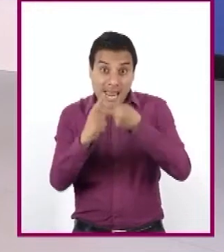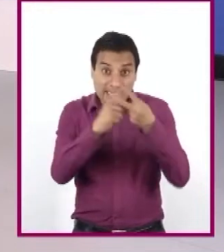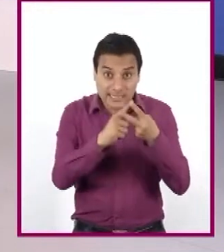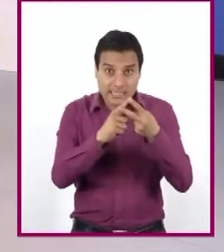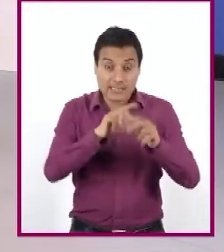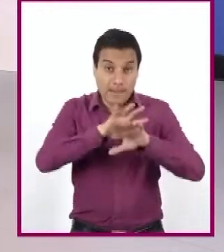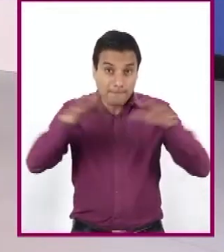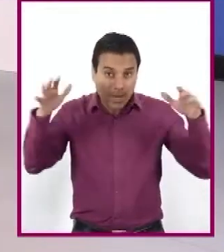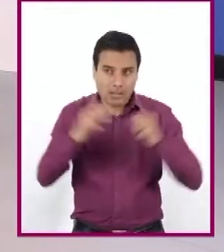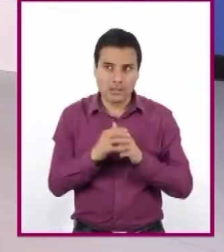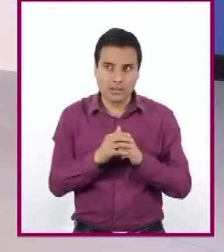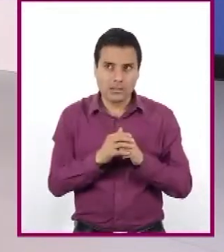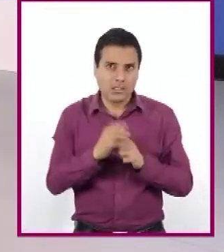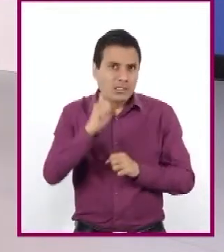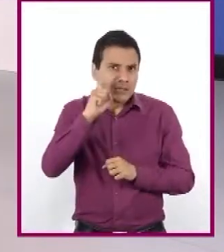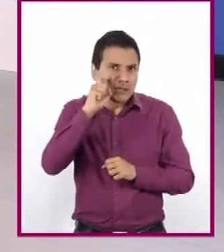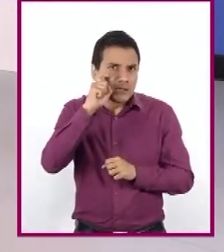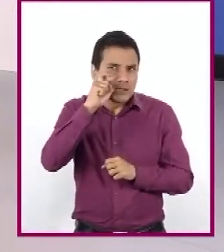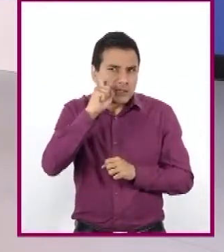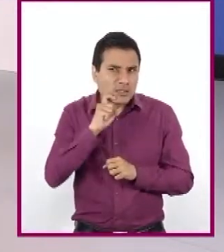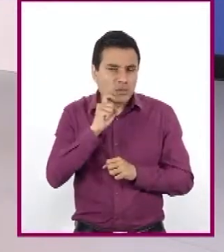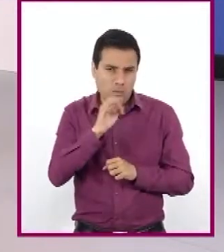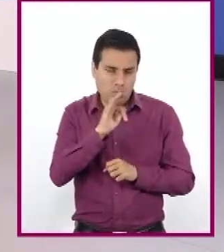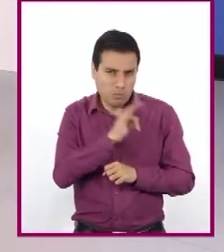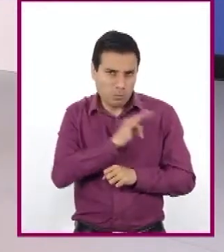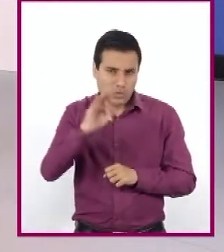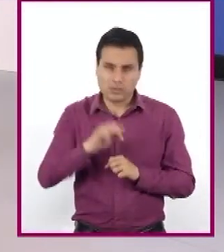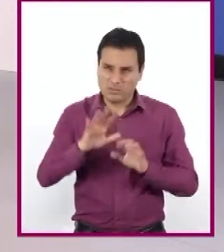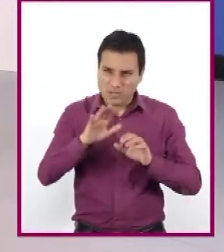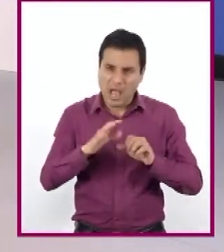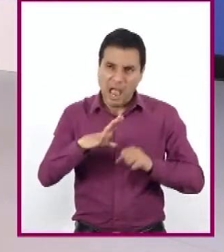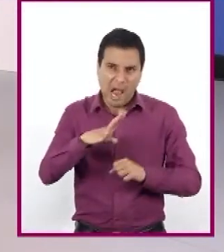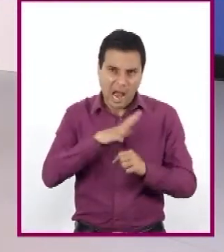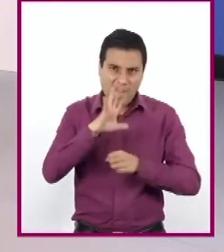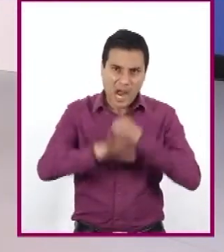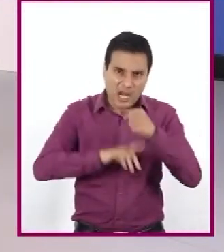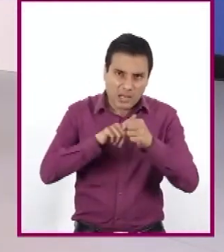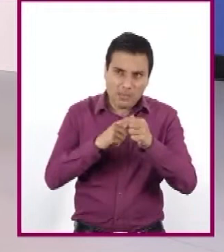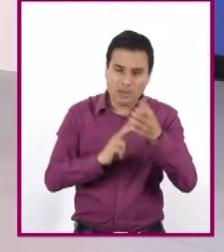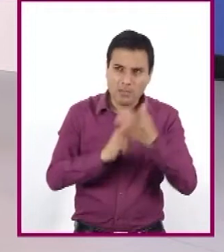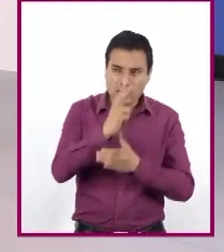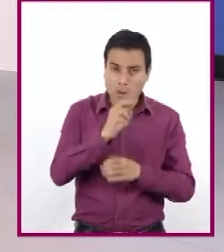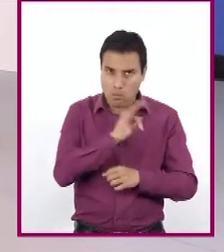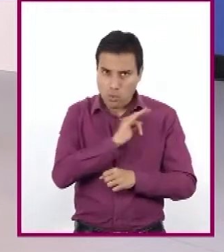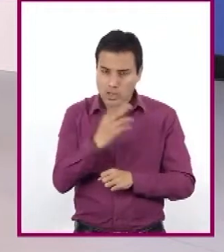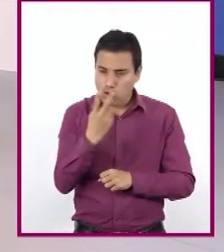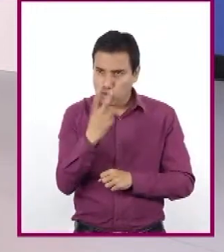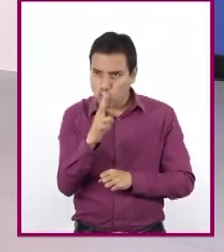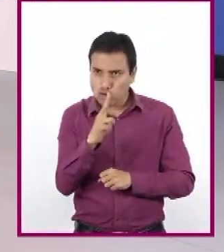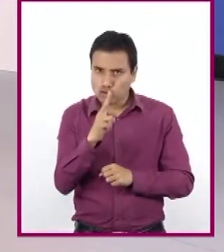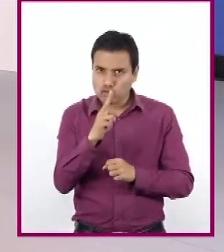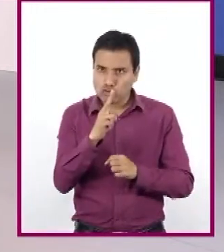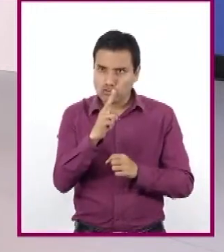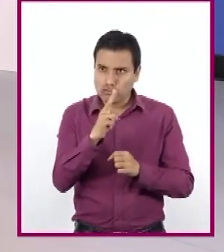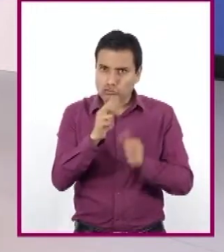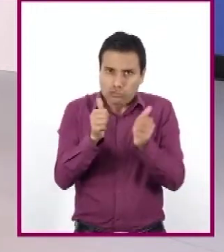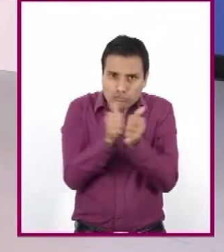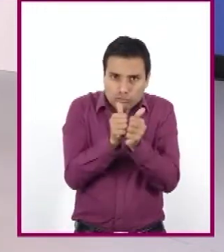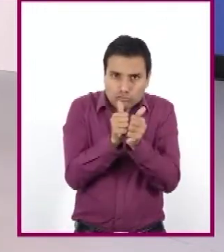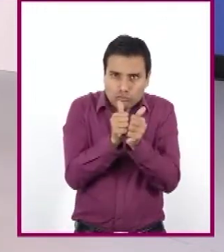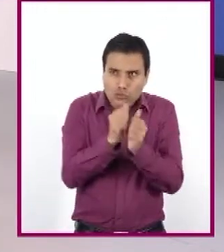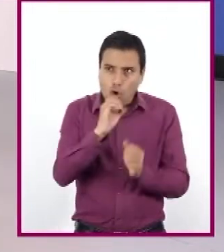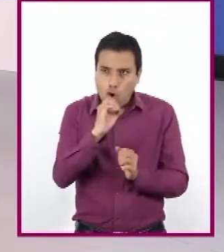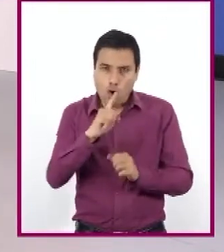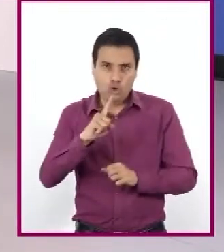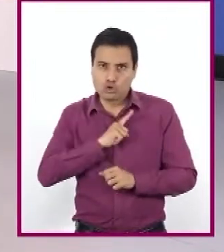reproducen sexualmente. ¿Existen organismos que tienen la capacidad de reproducirse de las dos formas? Claro,